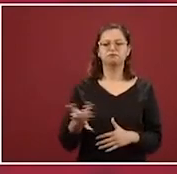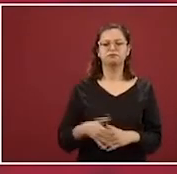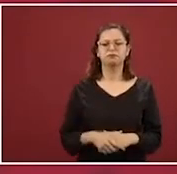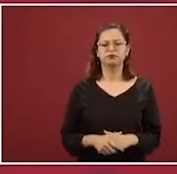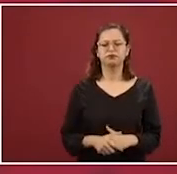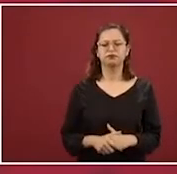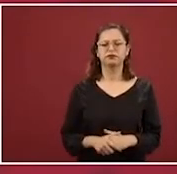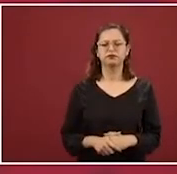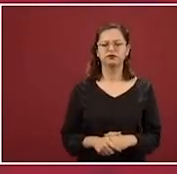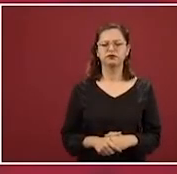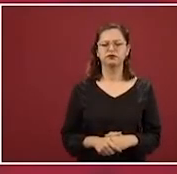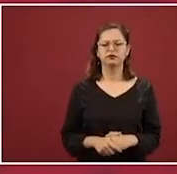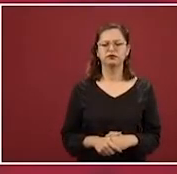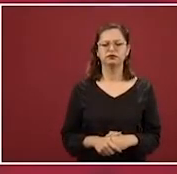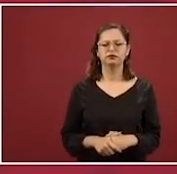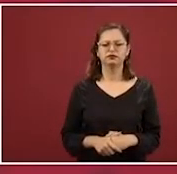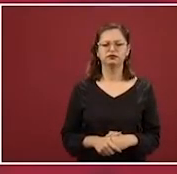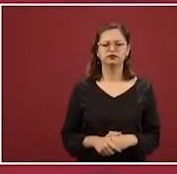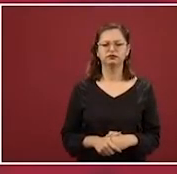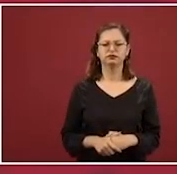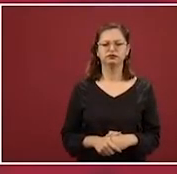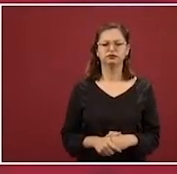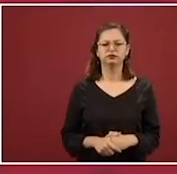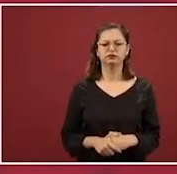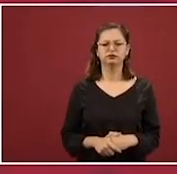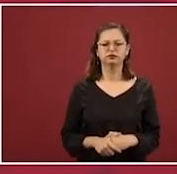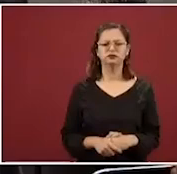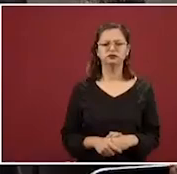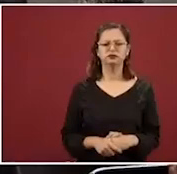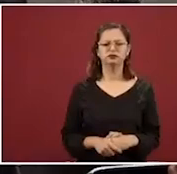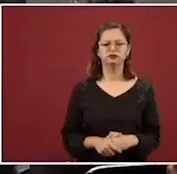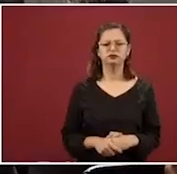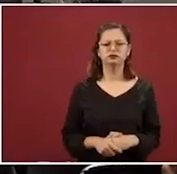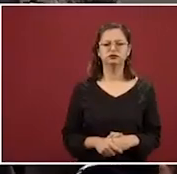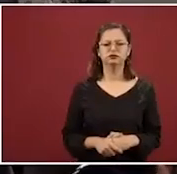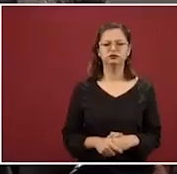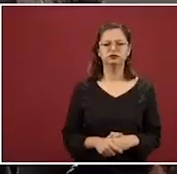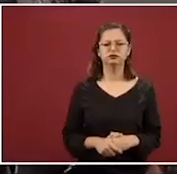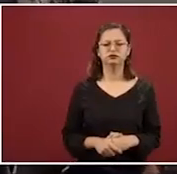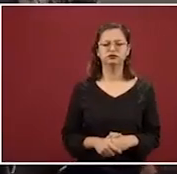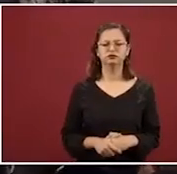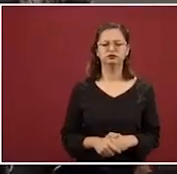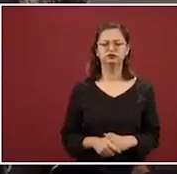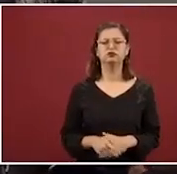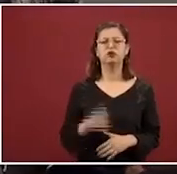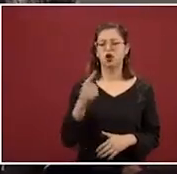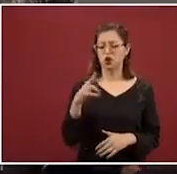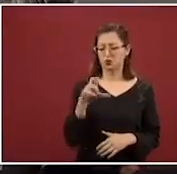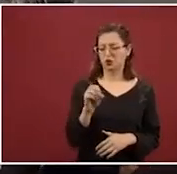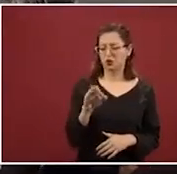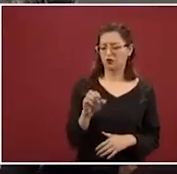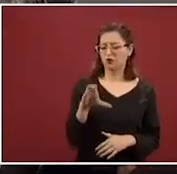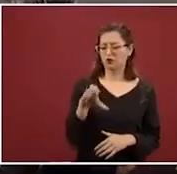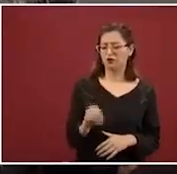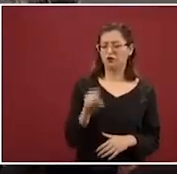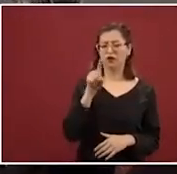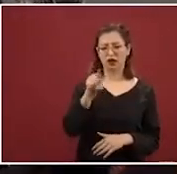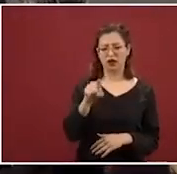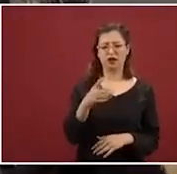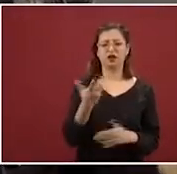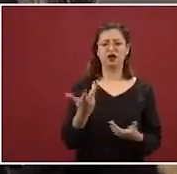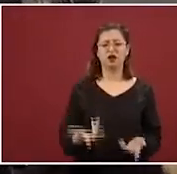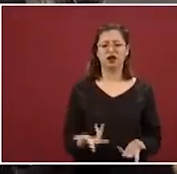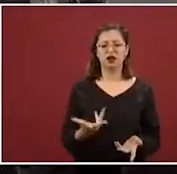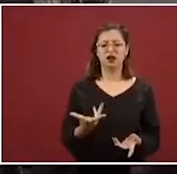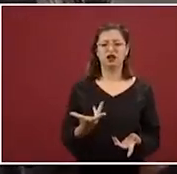procurador. Fíjese que ¿por qué no interviene, tiene facultades la Profeco para detener